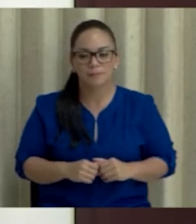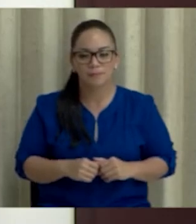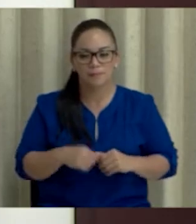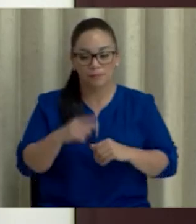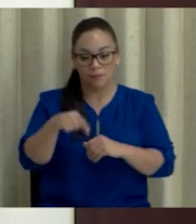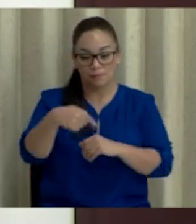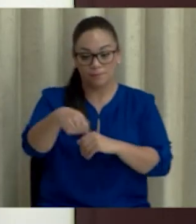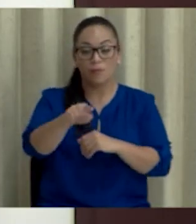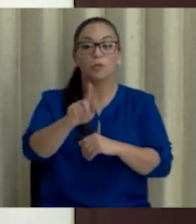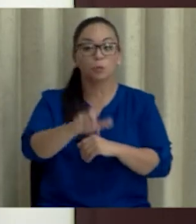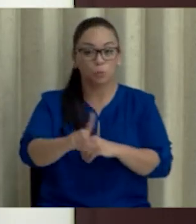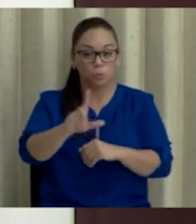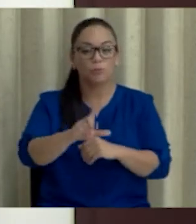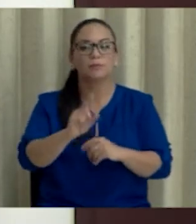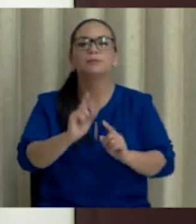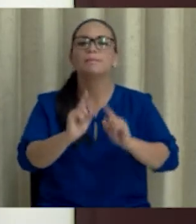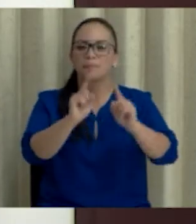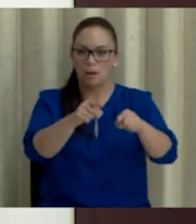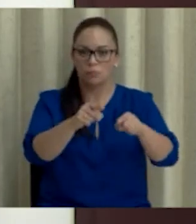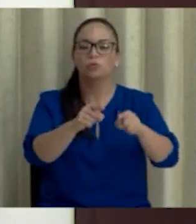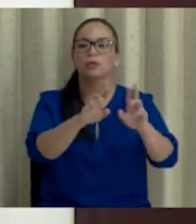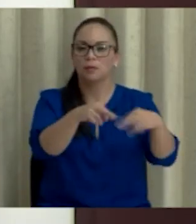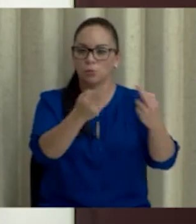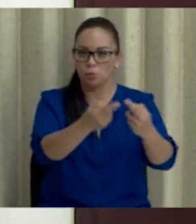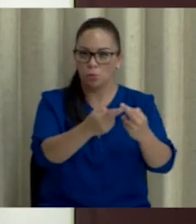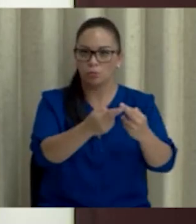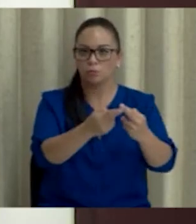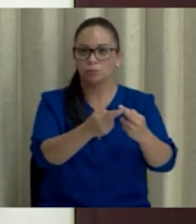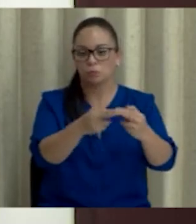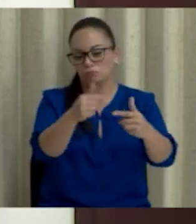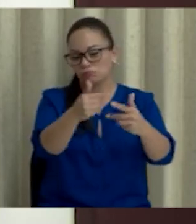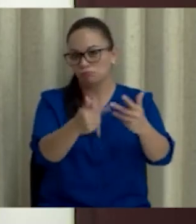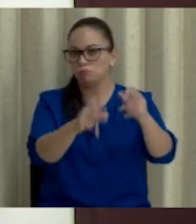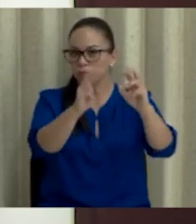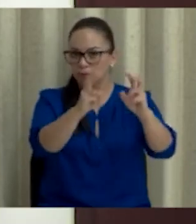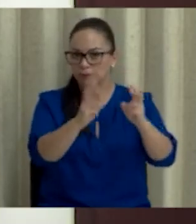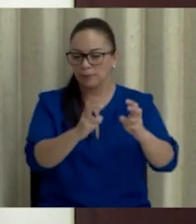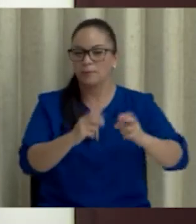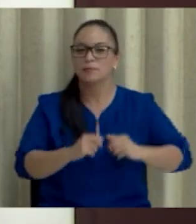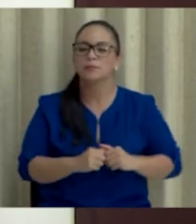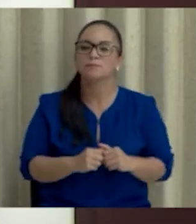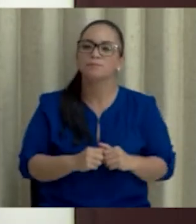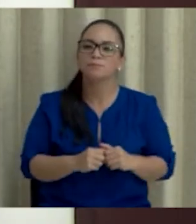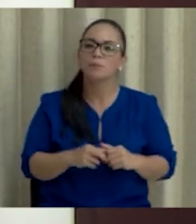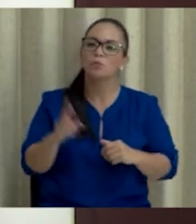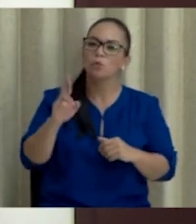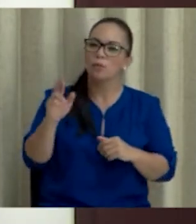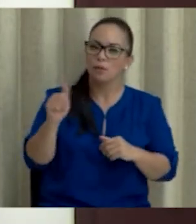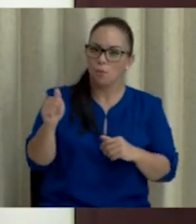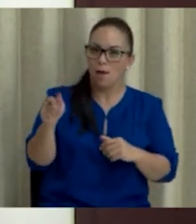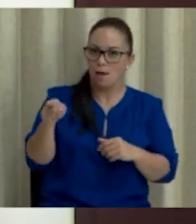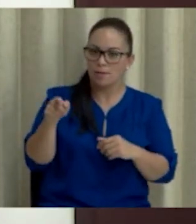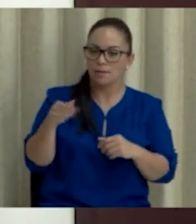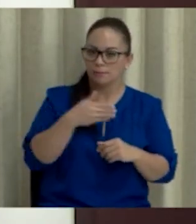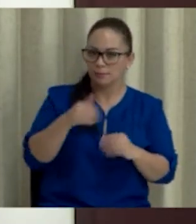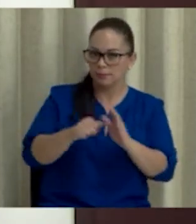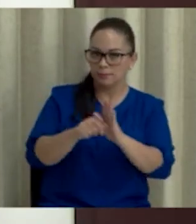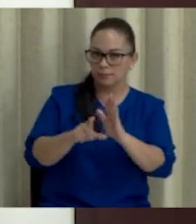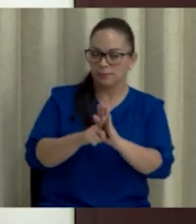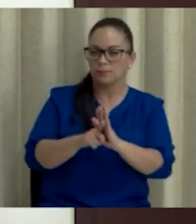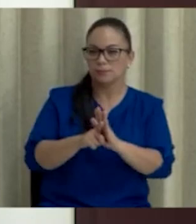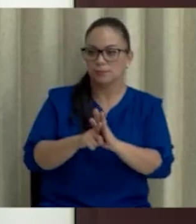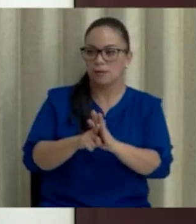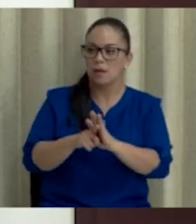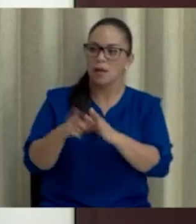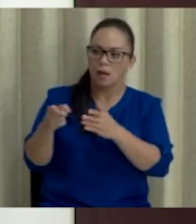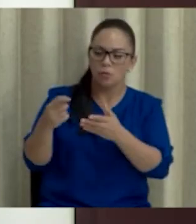asistiremos con estos temas. Don Rodrigo Arias nos ha hablado de ejes